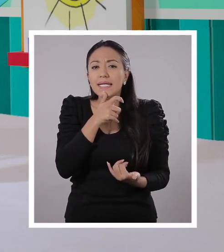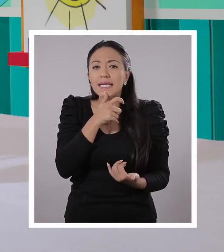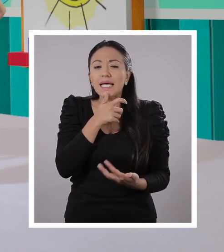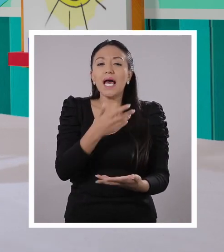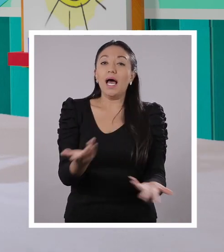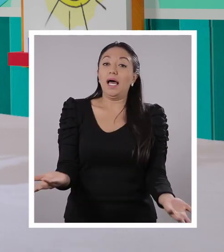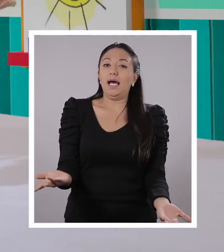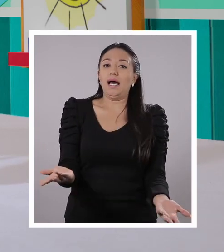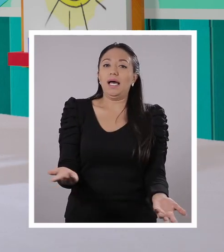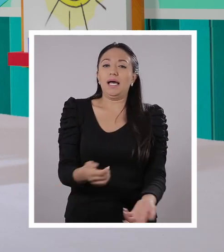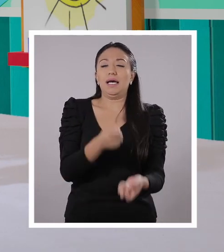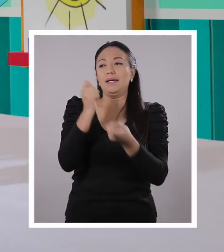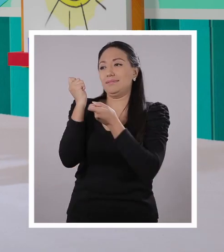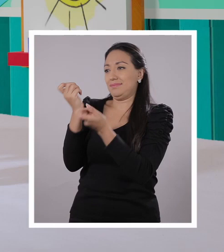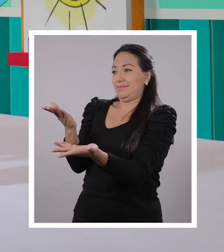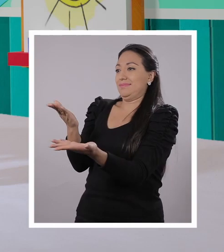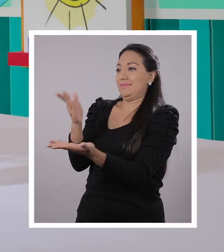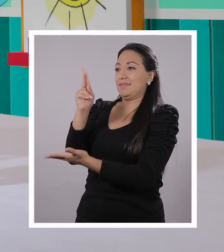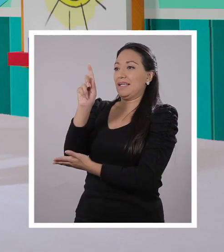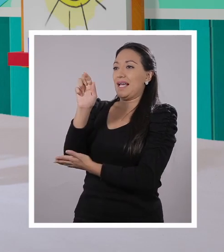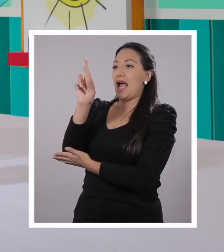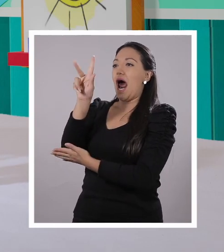¡La profesora Carla!